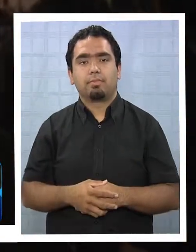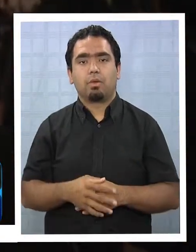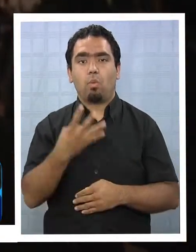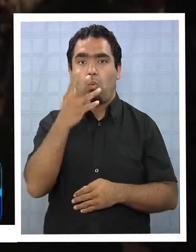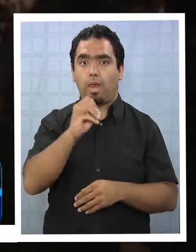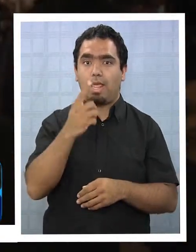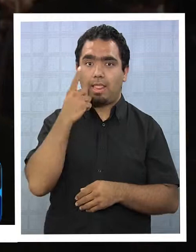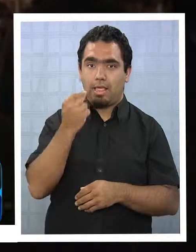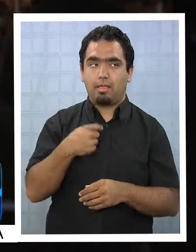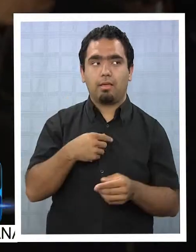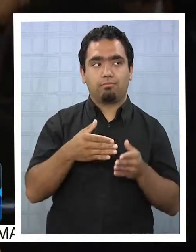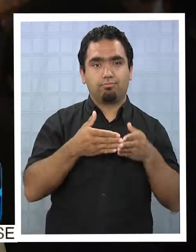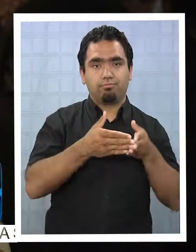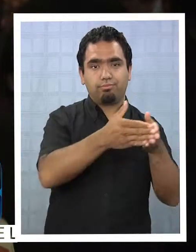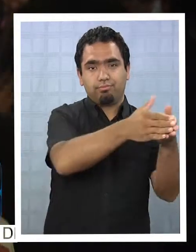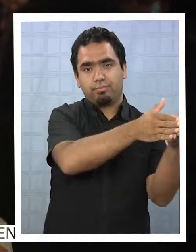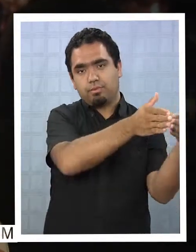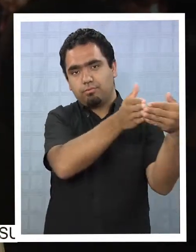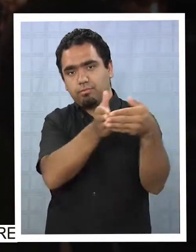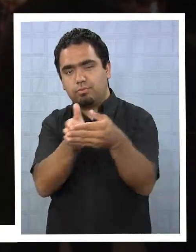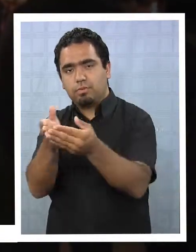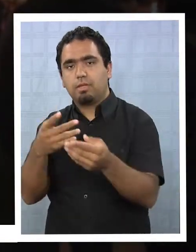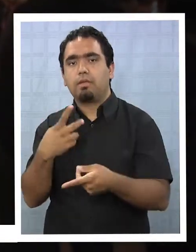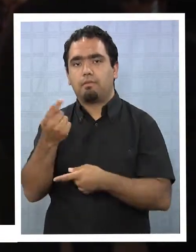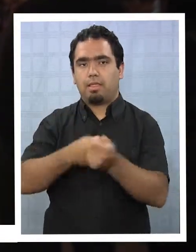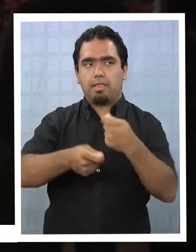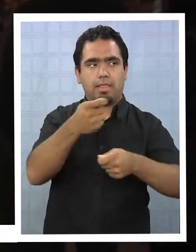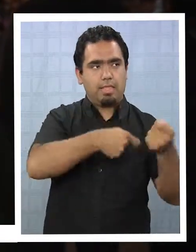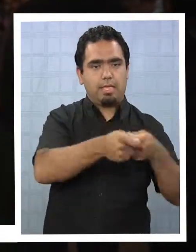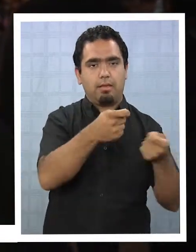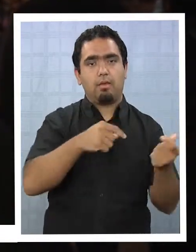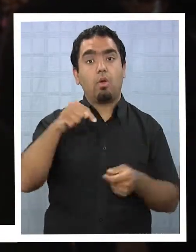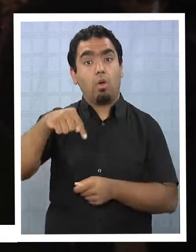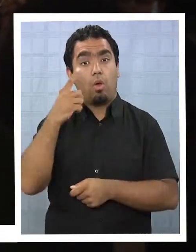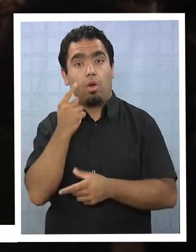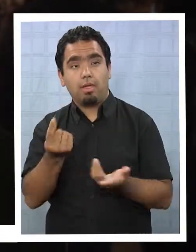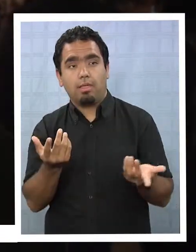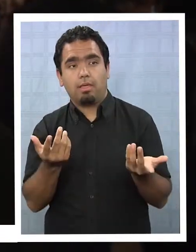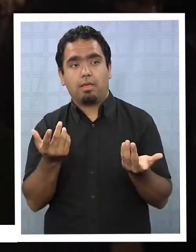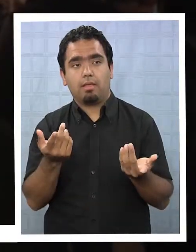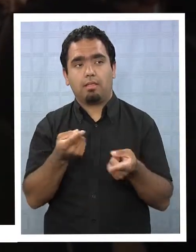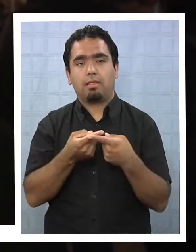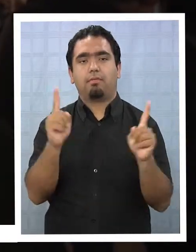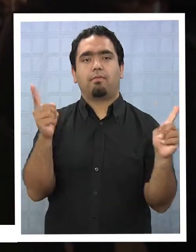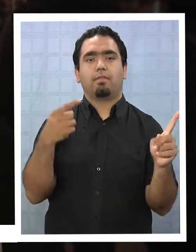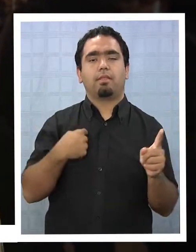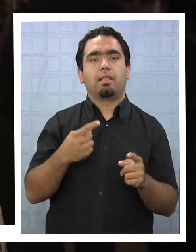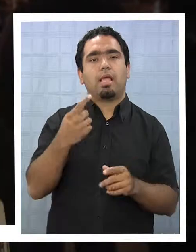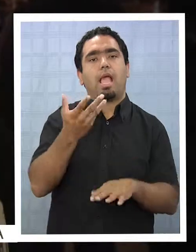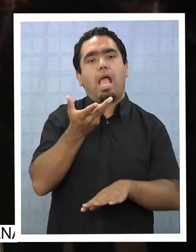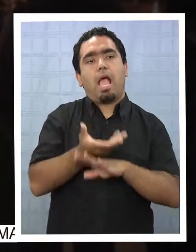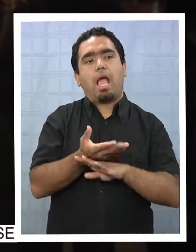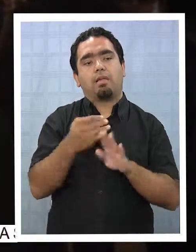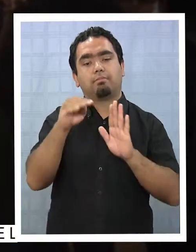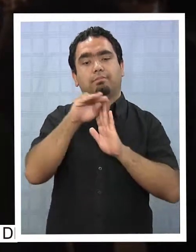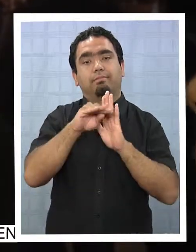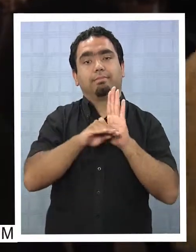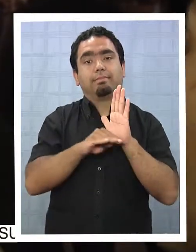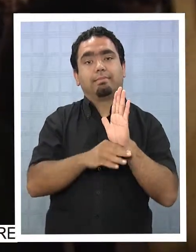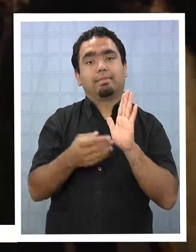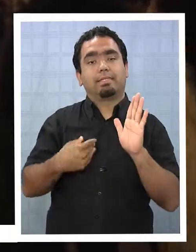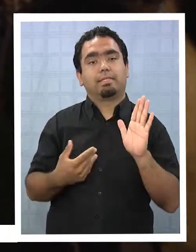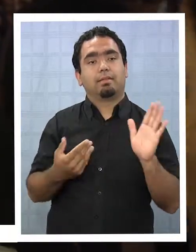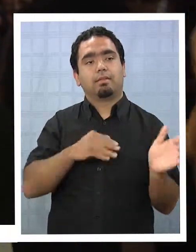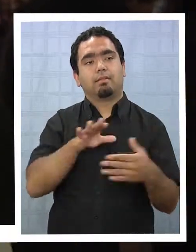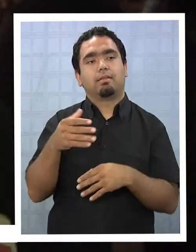Claro, pero vendíamos en todas partes. Hoy día hay requisitos marinos y había